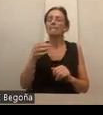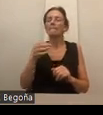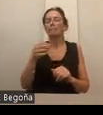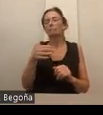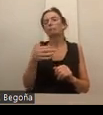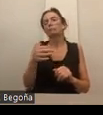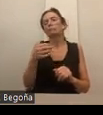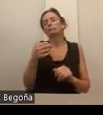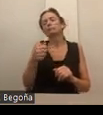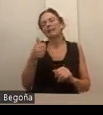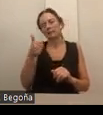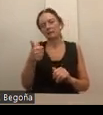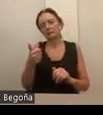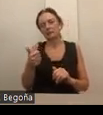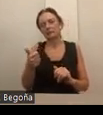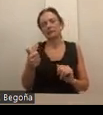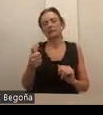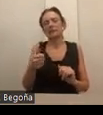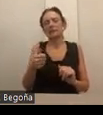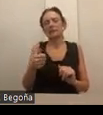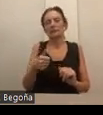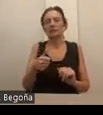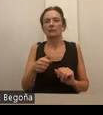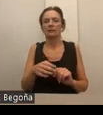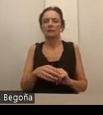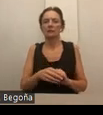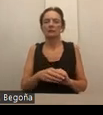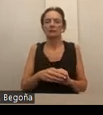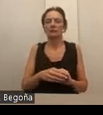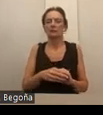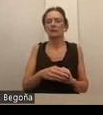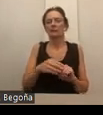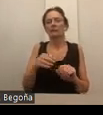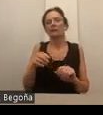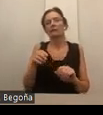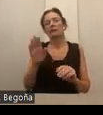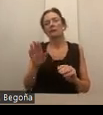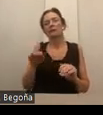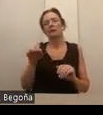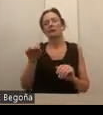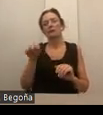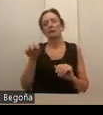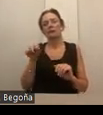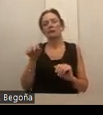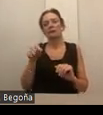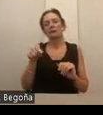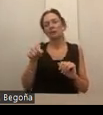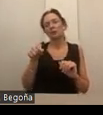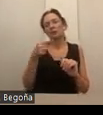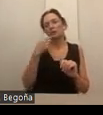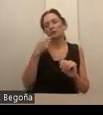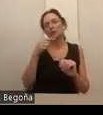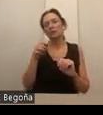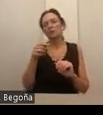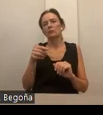bien sabéis, la dosis necesaria, la dosis conveniente, la dosis que recomiendan los nutricionistas, ronda entre los